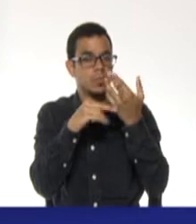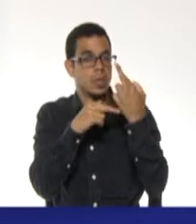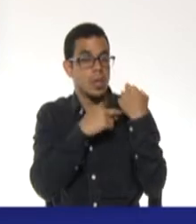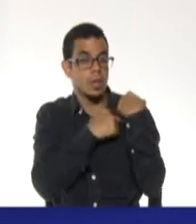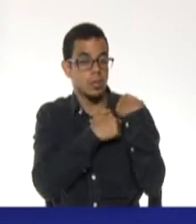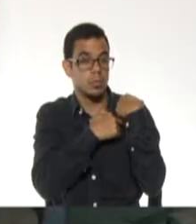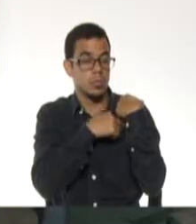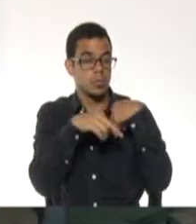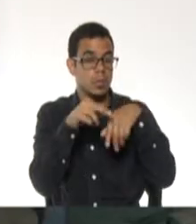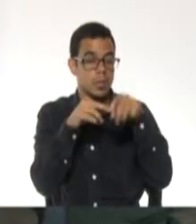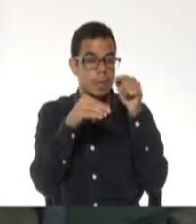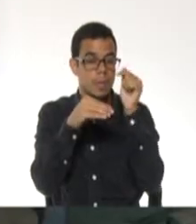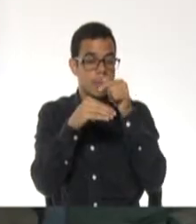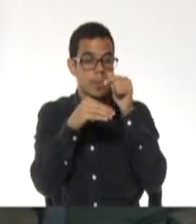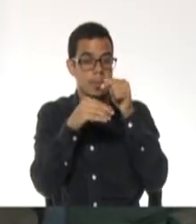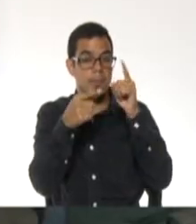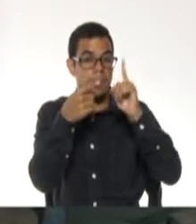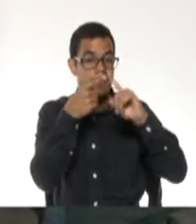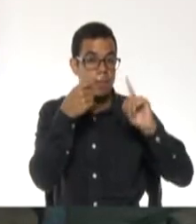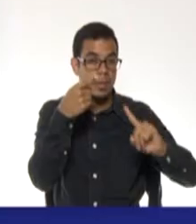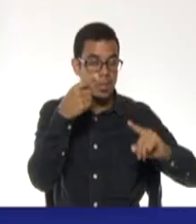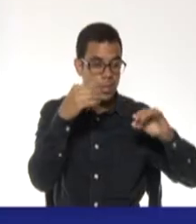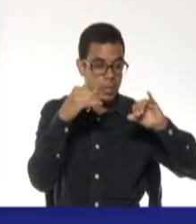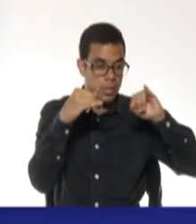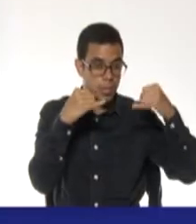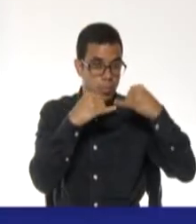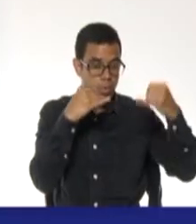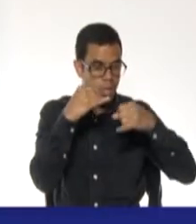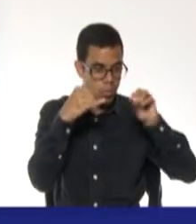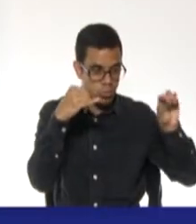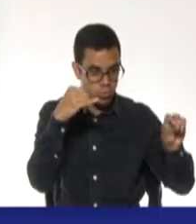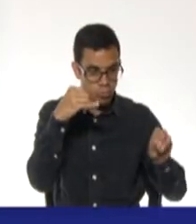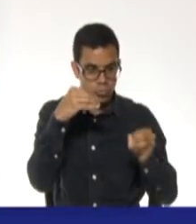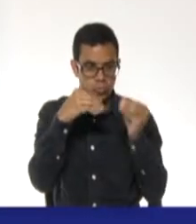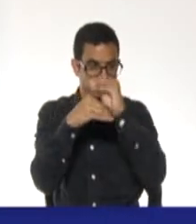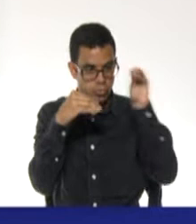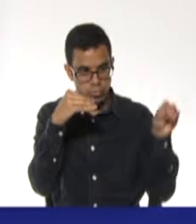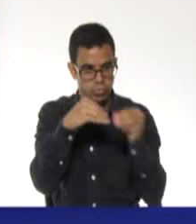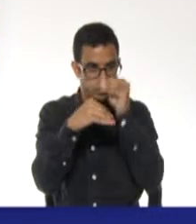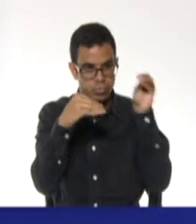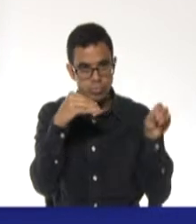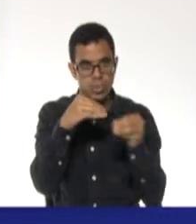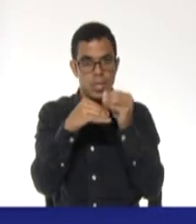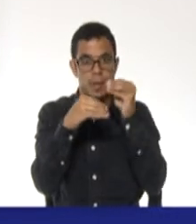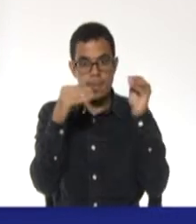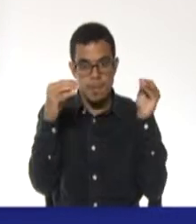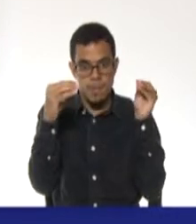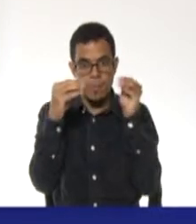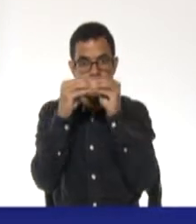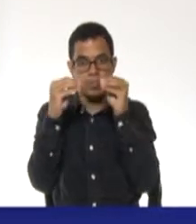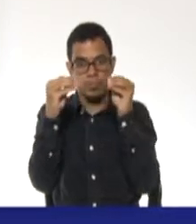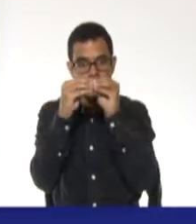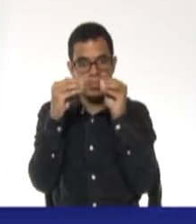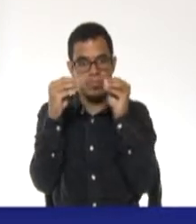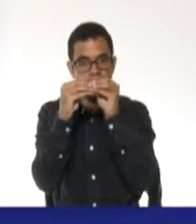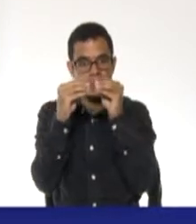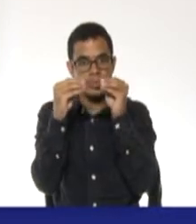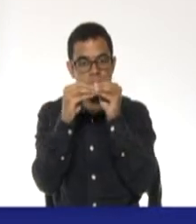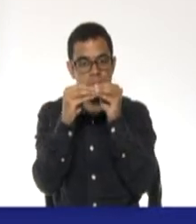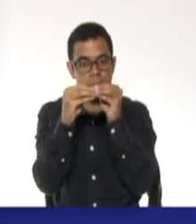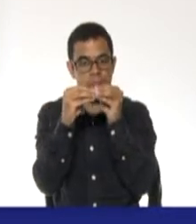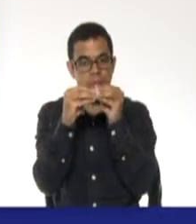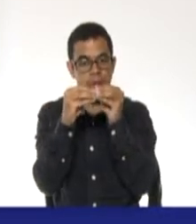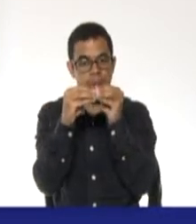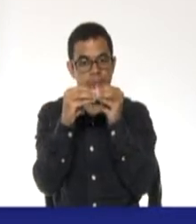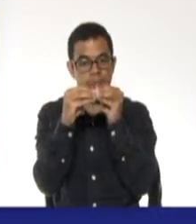es atacado por los electrones al querer pasar por allí de manera rápida, chocan con los electrones de